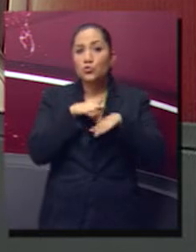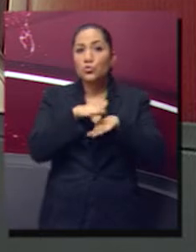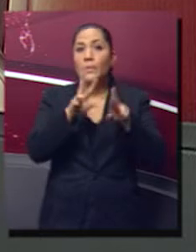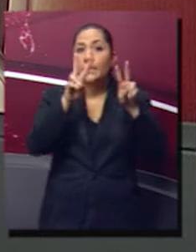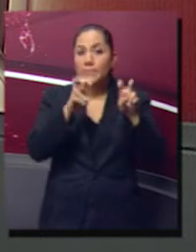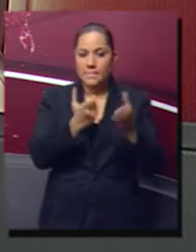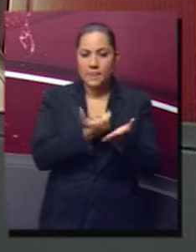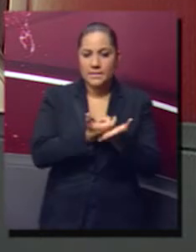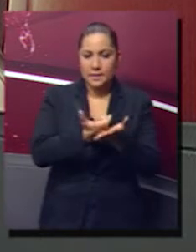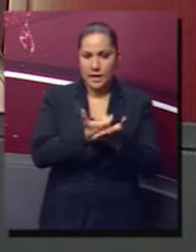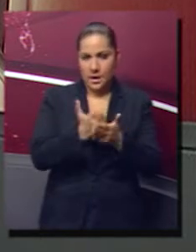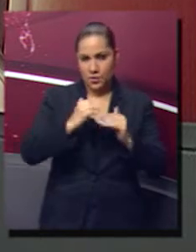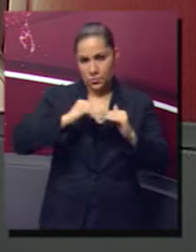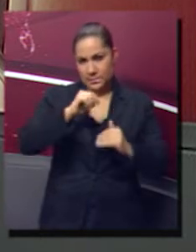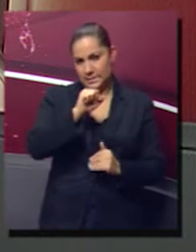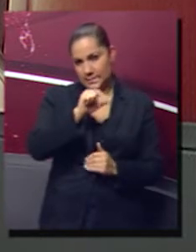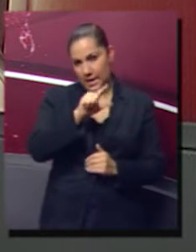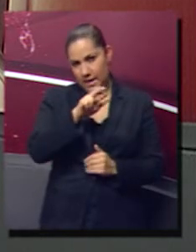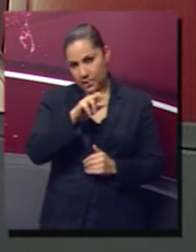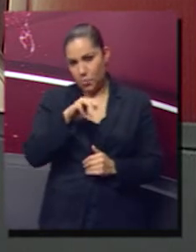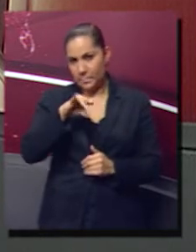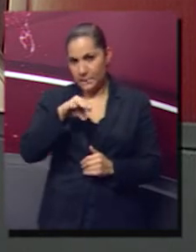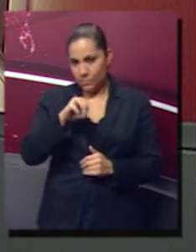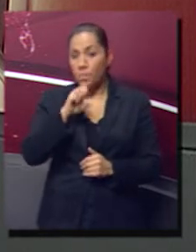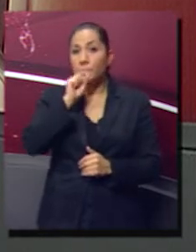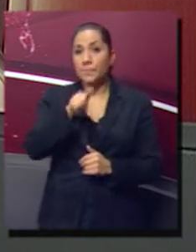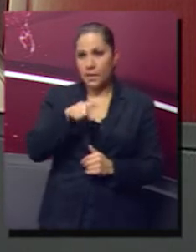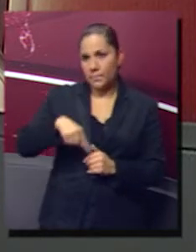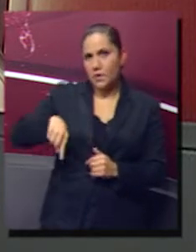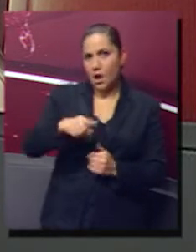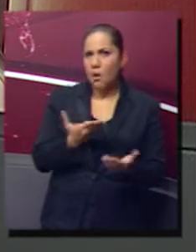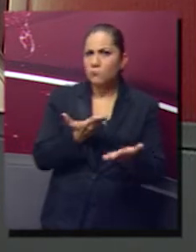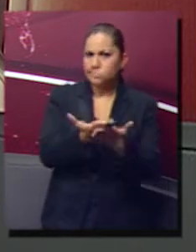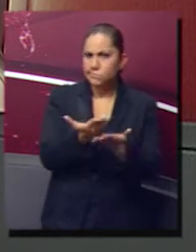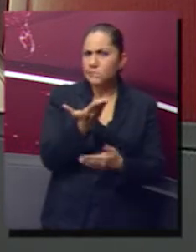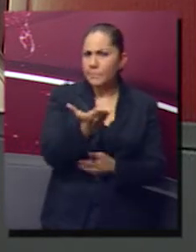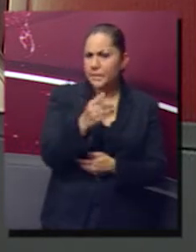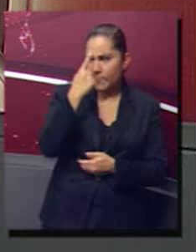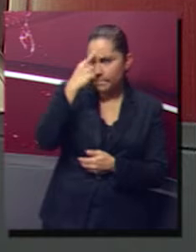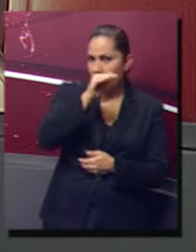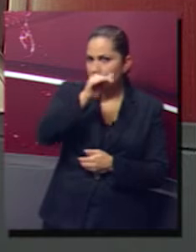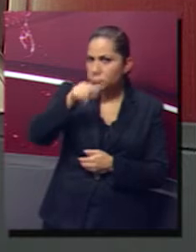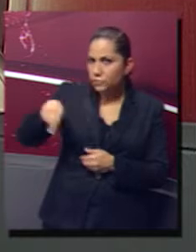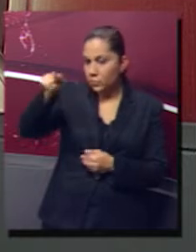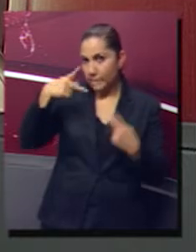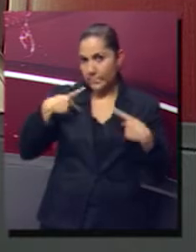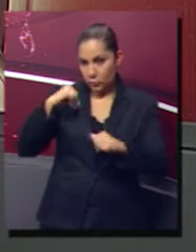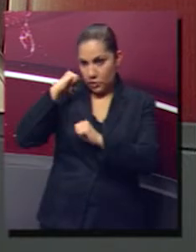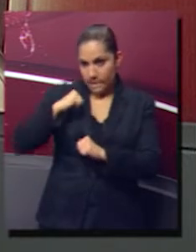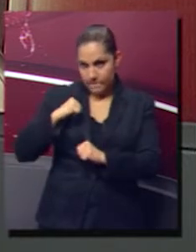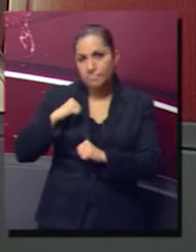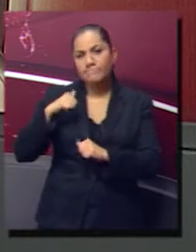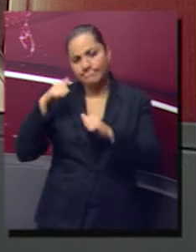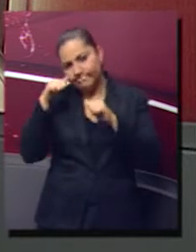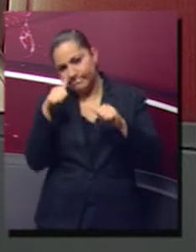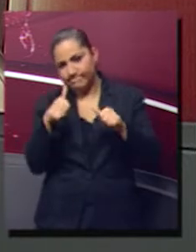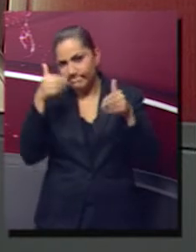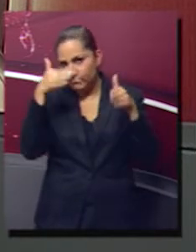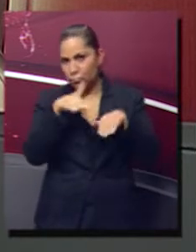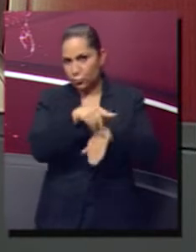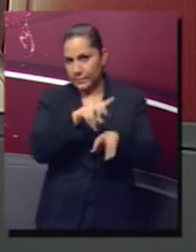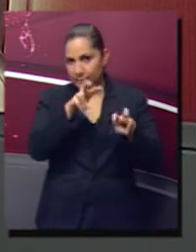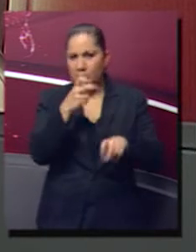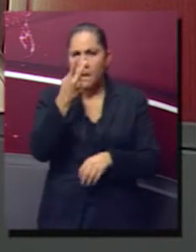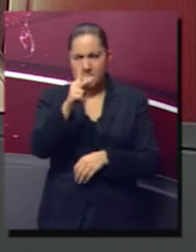planteado exhortos para que las autoridades correspondientes analicen este tema. Pero, ¿qué le parece si vemos un balance de cómo se ha abordado